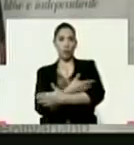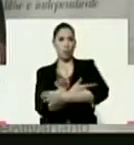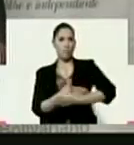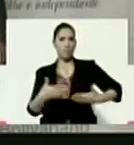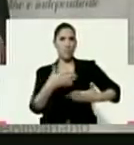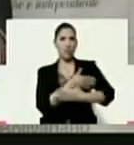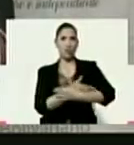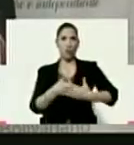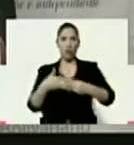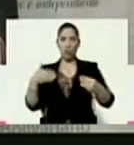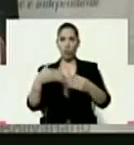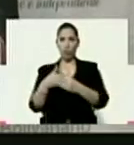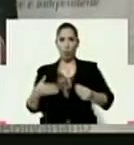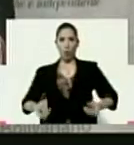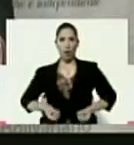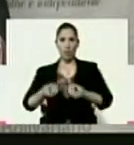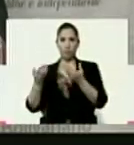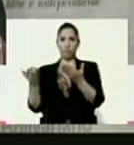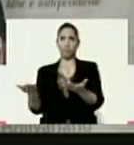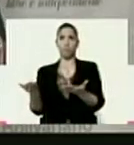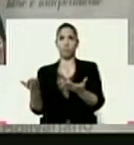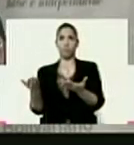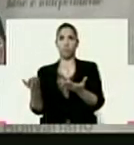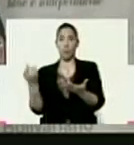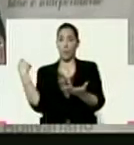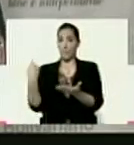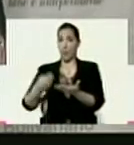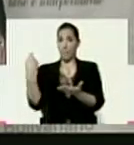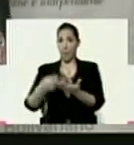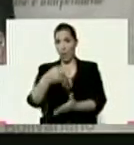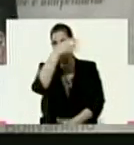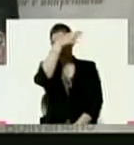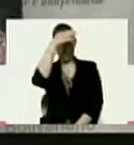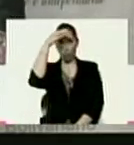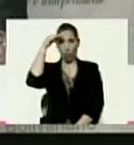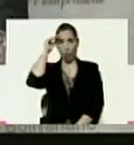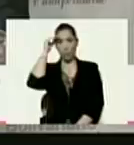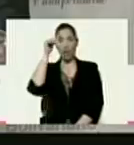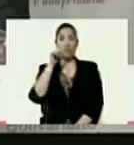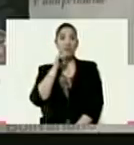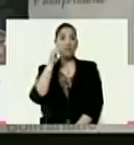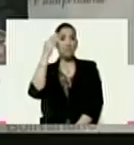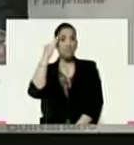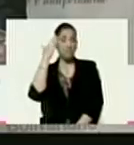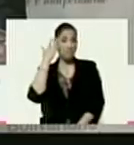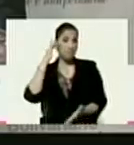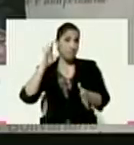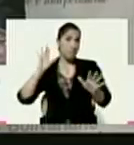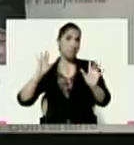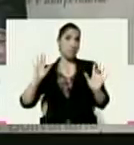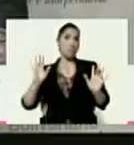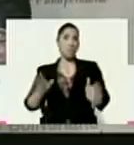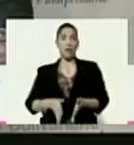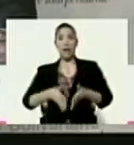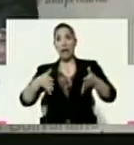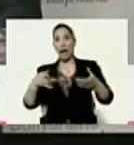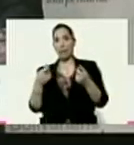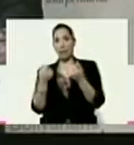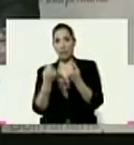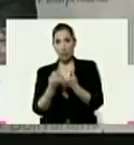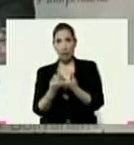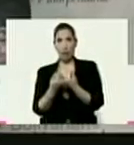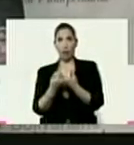les dio cash, que les dio contante y sonante Donald Trump, quién sabe qué hubieran hecho con los inmensos recursos petroleros con los que